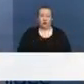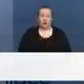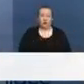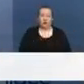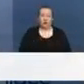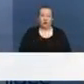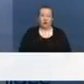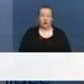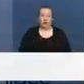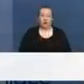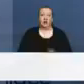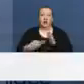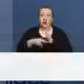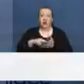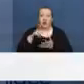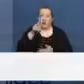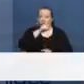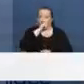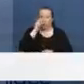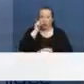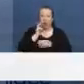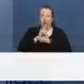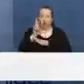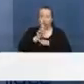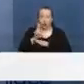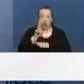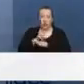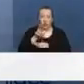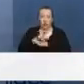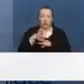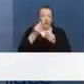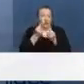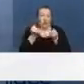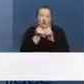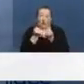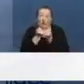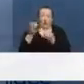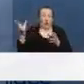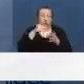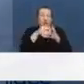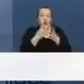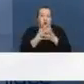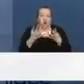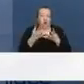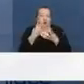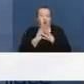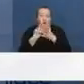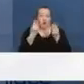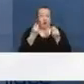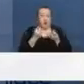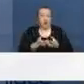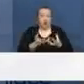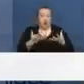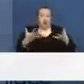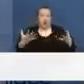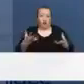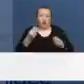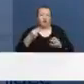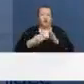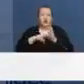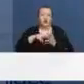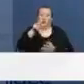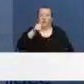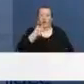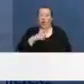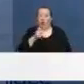vamos a criminalizar el consumo vamos a repletar la cárcel de consumidores eso es cómo respetar la cárcel alcohólico a un alcohólico no mandas de a médicos